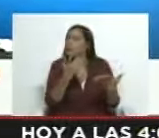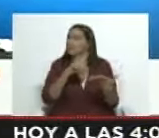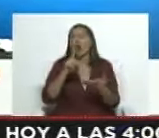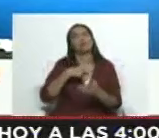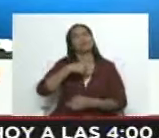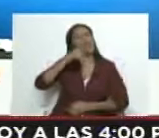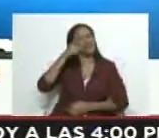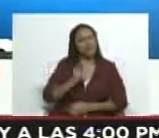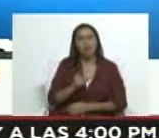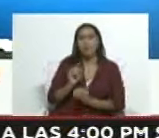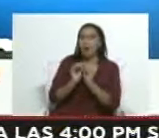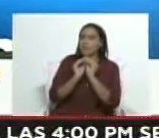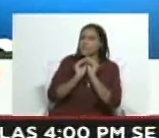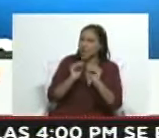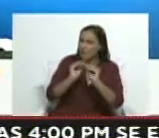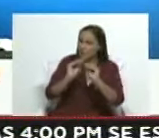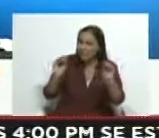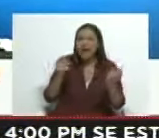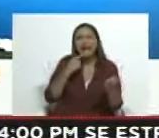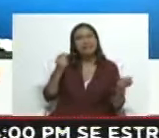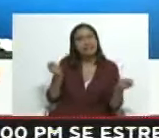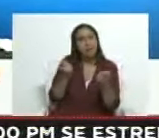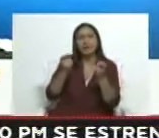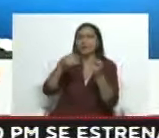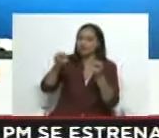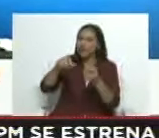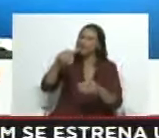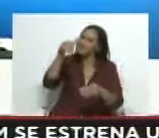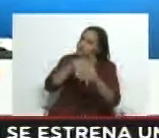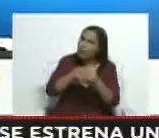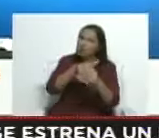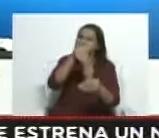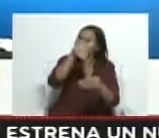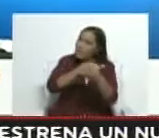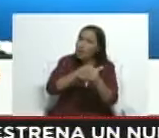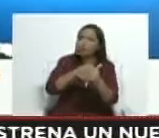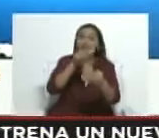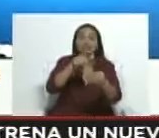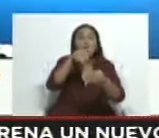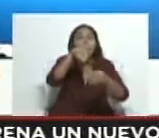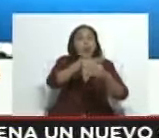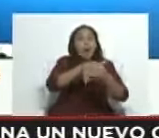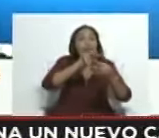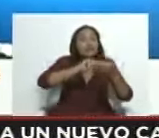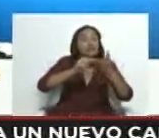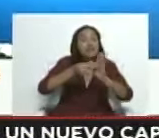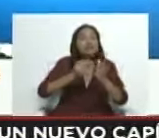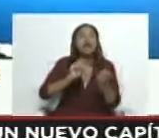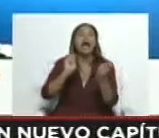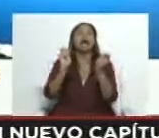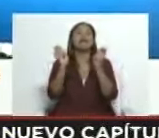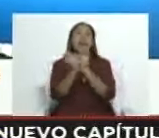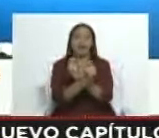porque es lo único que hace falta para que este país cambie. Y quiero además